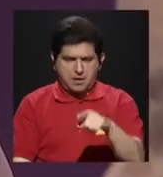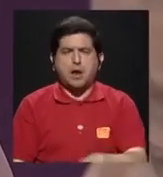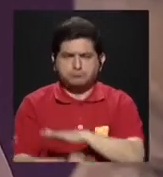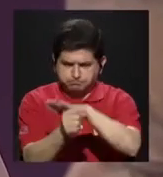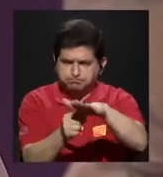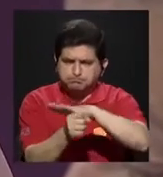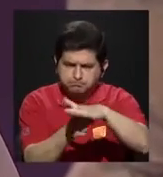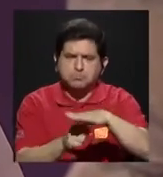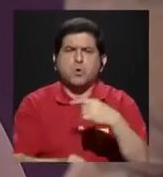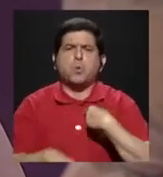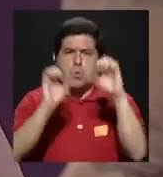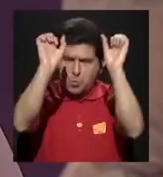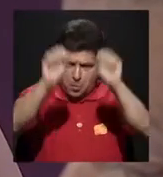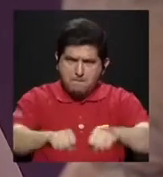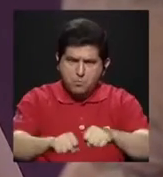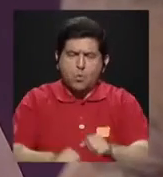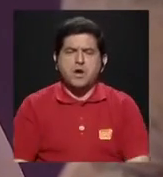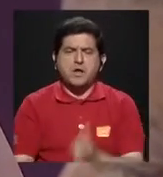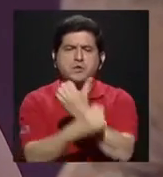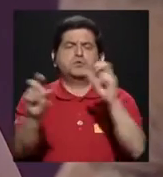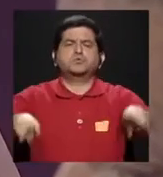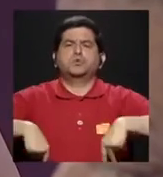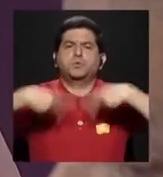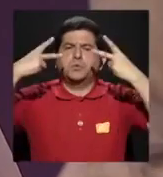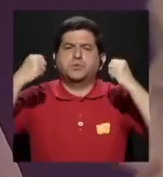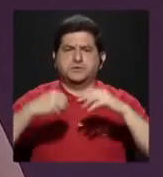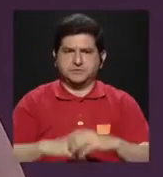uno sobrevivir.